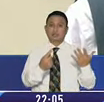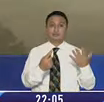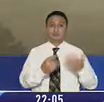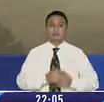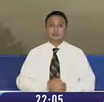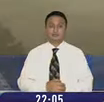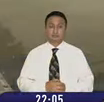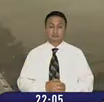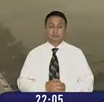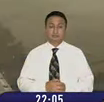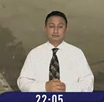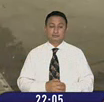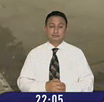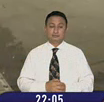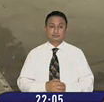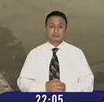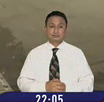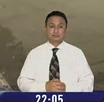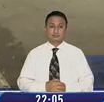arriba.